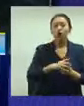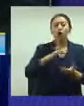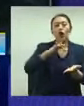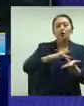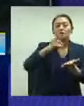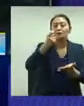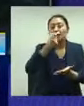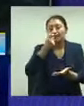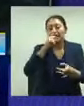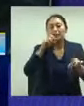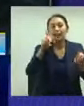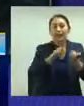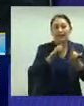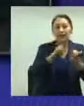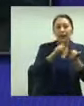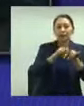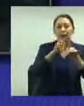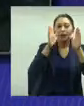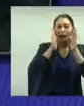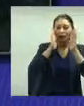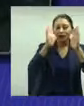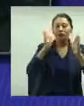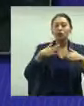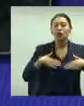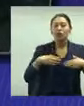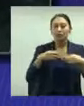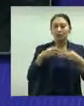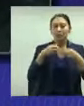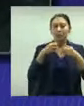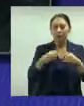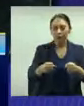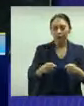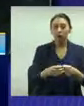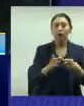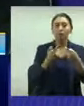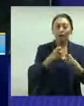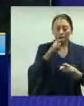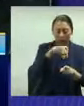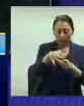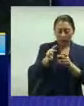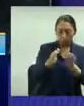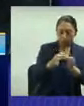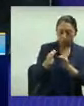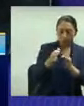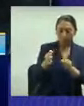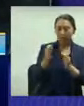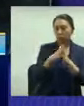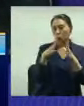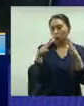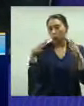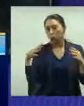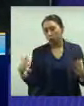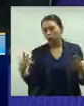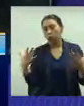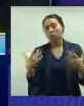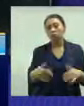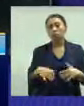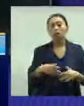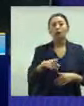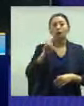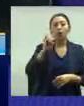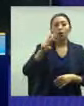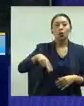equipos e insumos para atención en salud. Pues aquí viene una explicación muy, muy amplia sobre el convenio, sobre